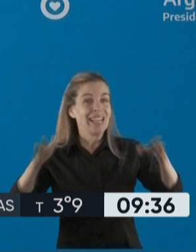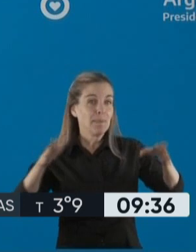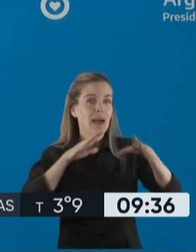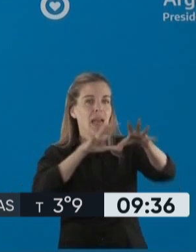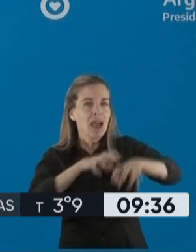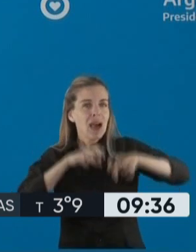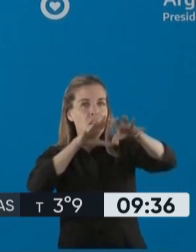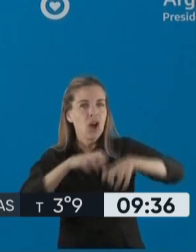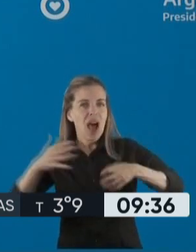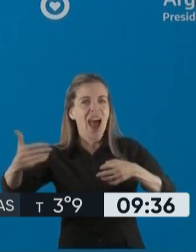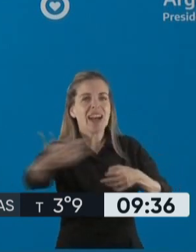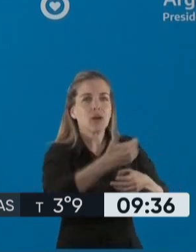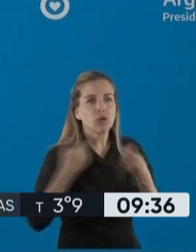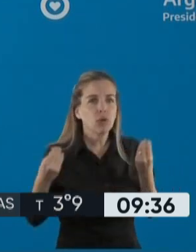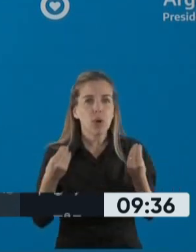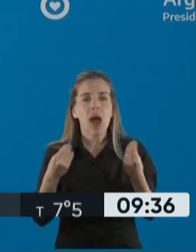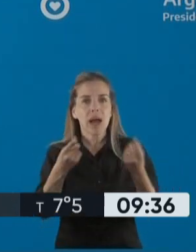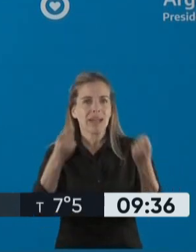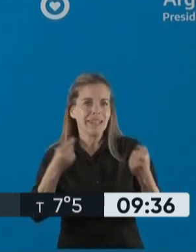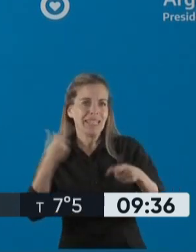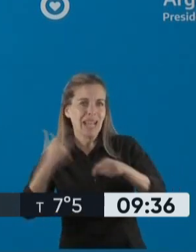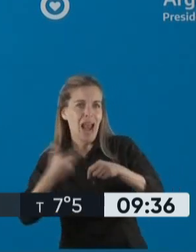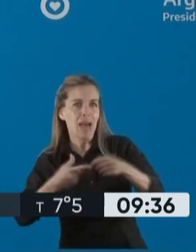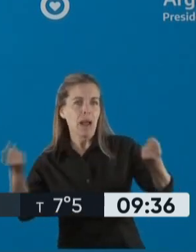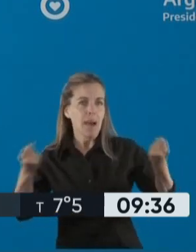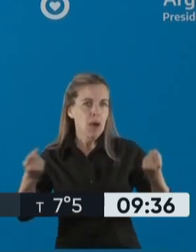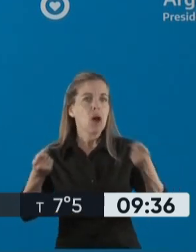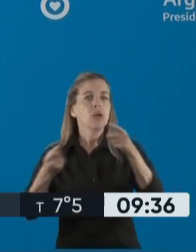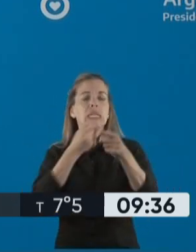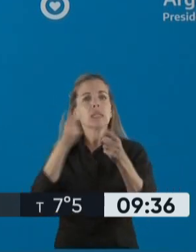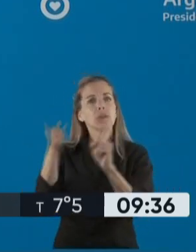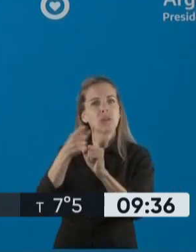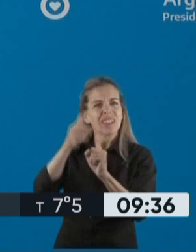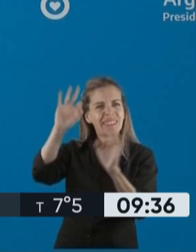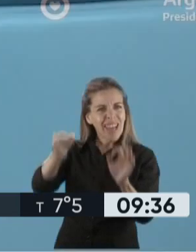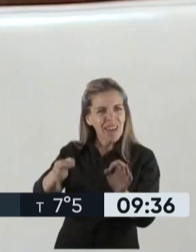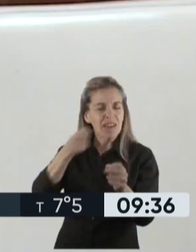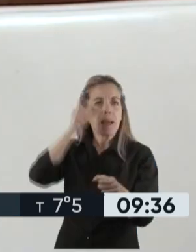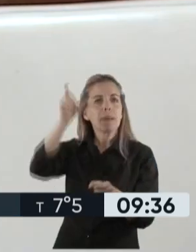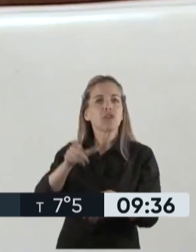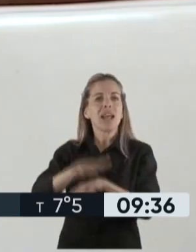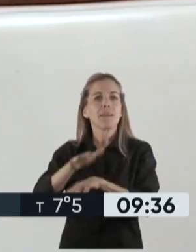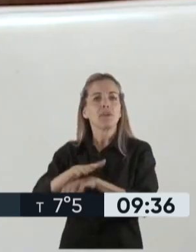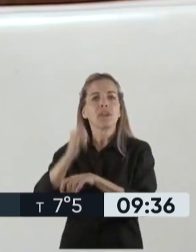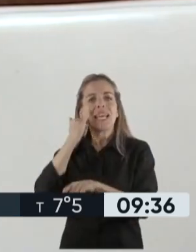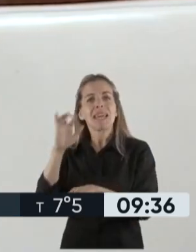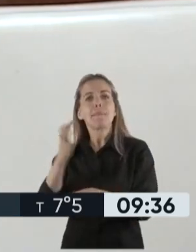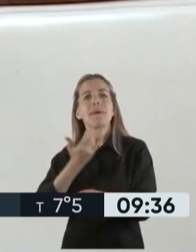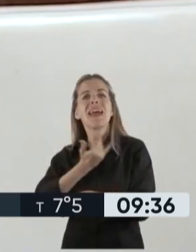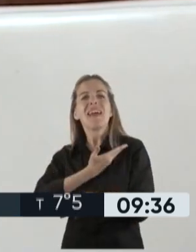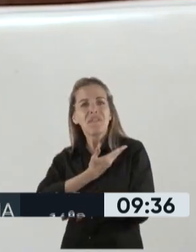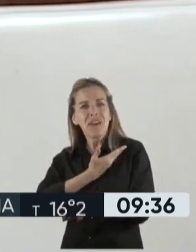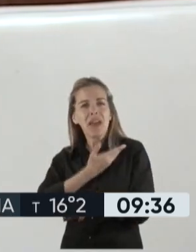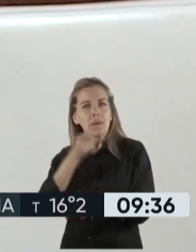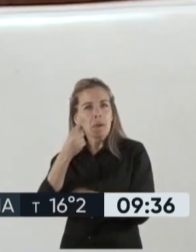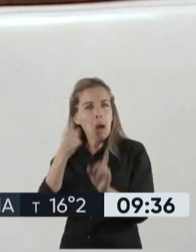tanto, si tuvieron algún contacto con González, que es el titular de YPF, y qué solución podría haber